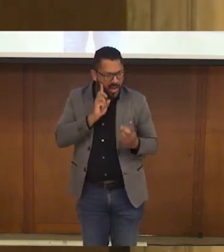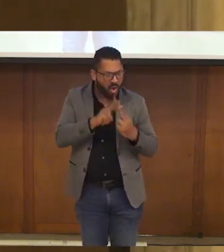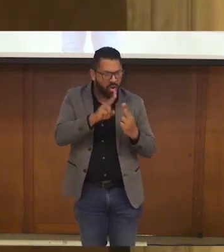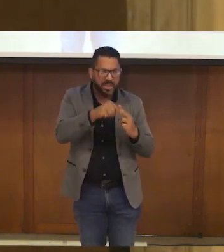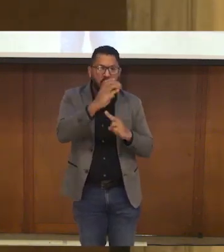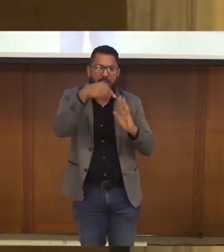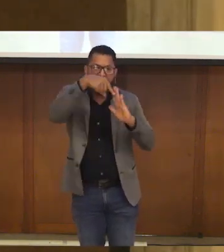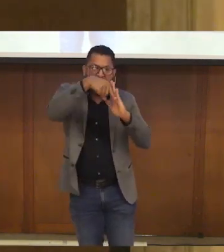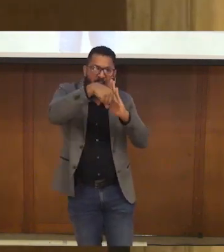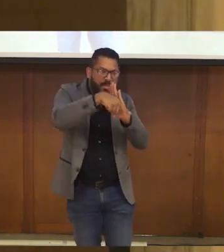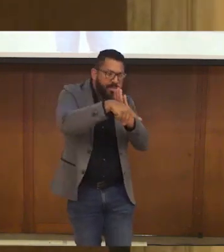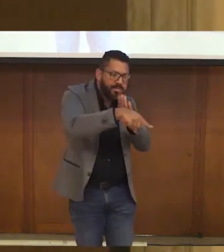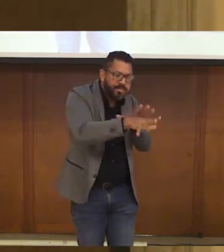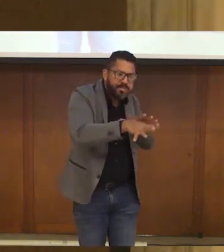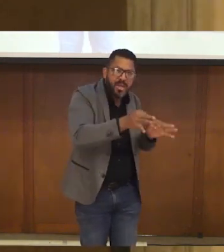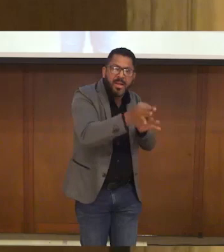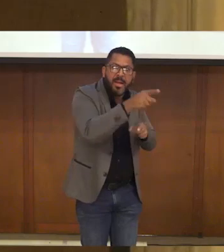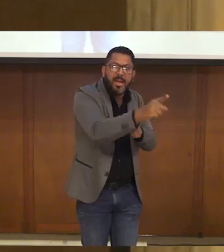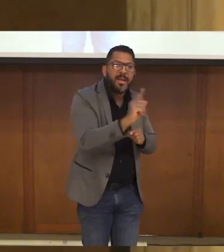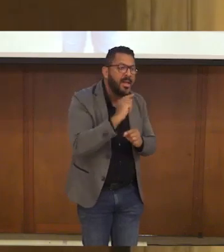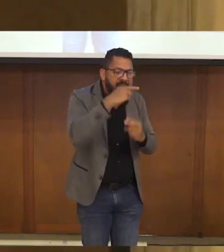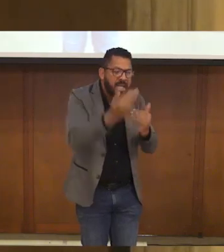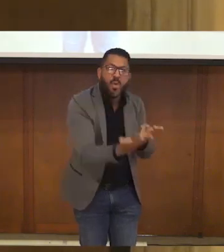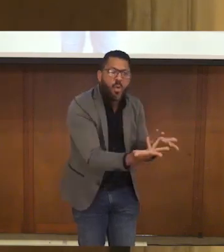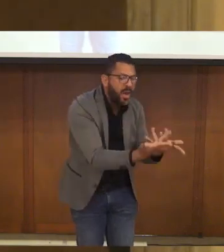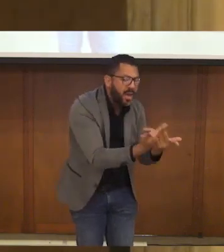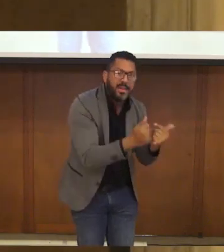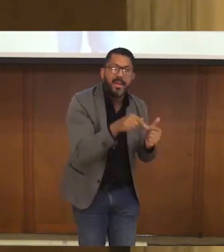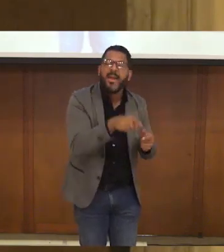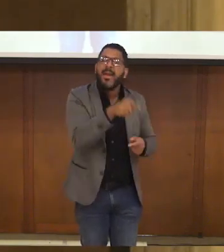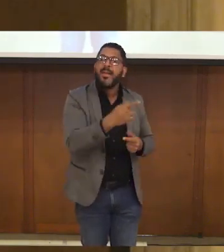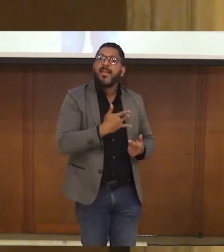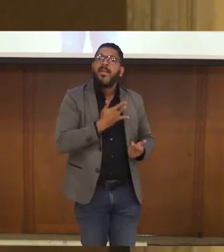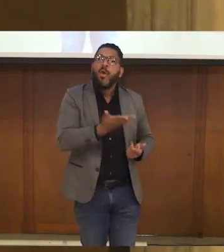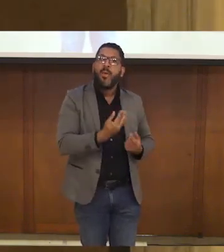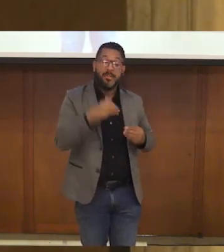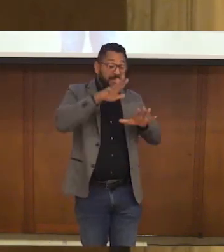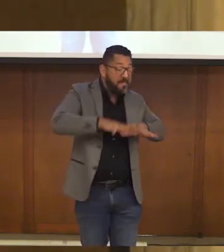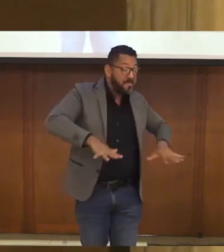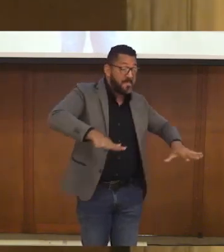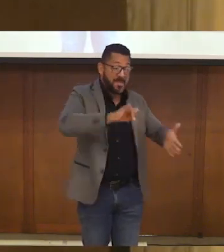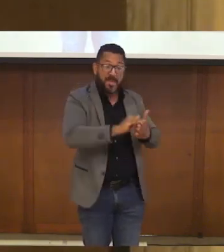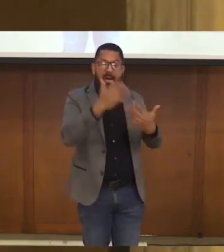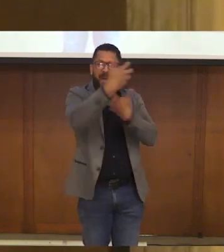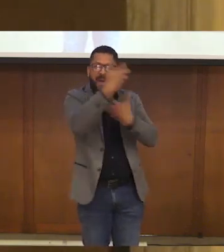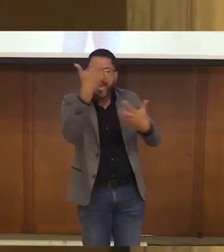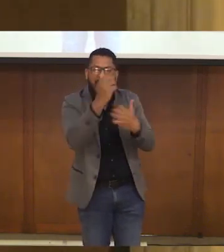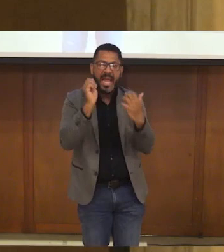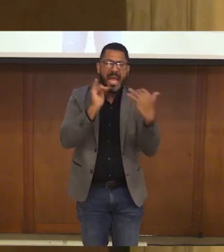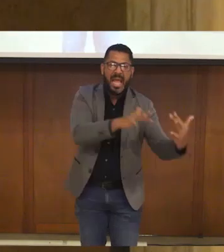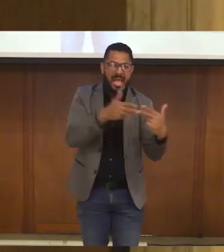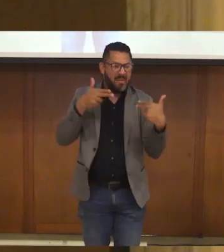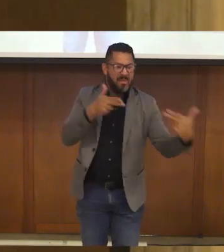Colombia y quiero empezar a recorrer el país en zonas de conflicto y escuchar a los niños cómo es vivir en medio de la guerrilla, cómo es vivir